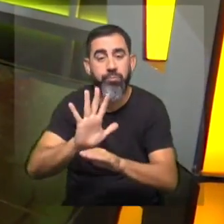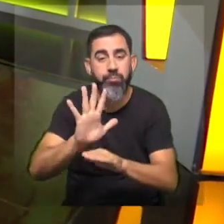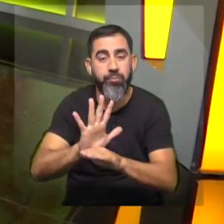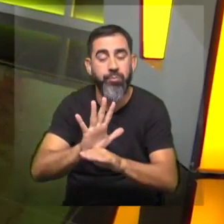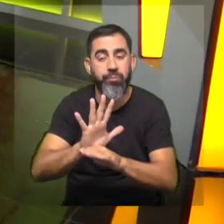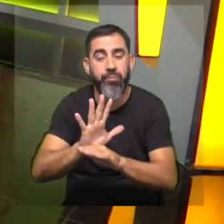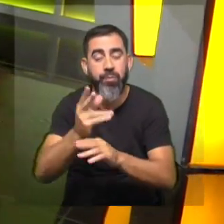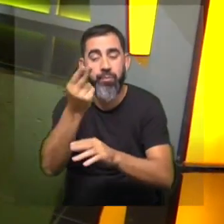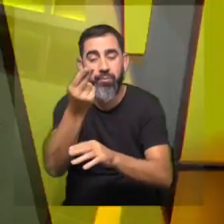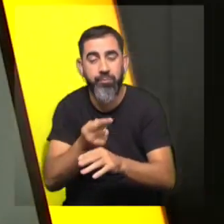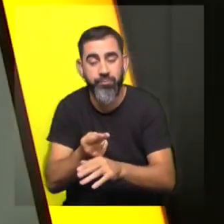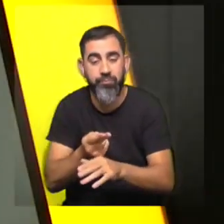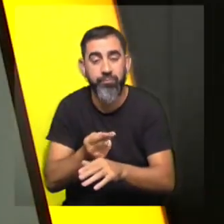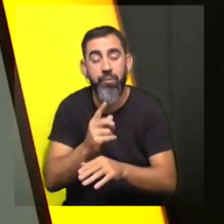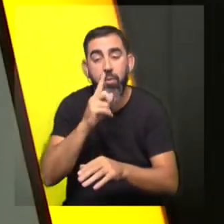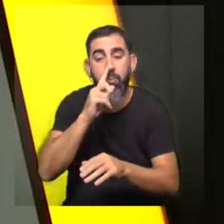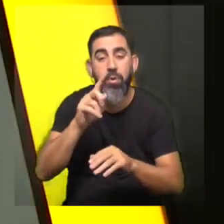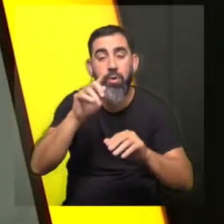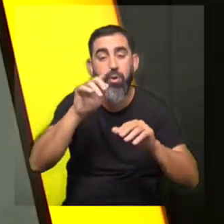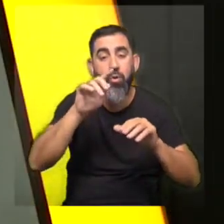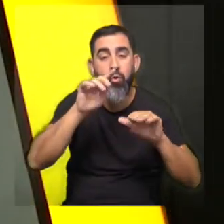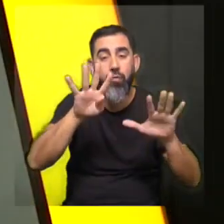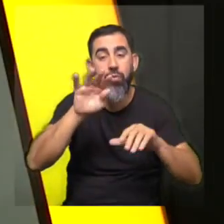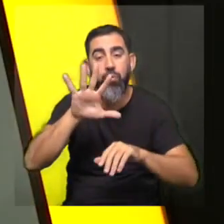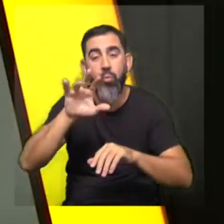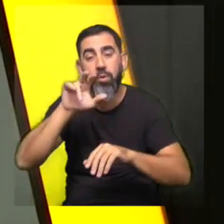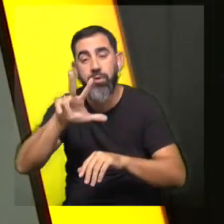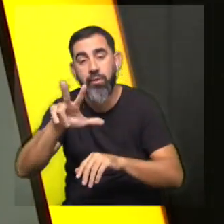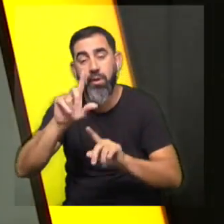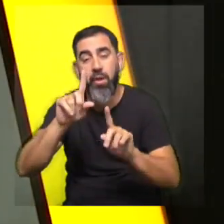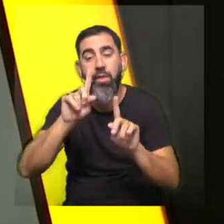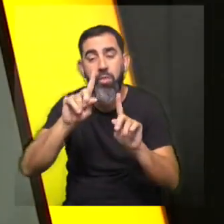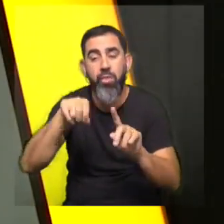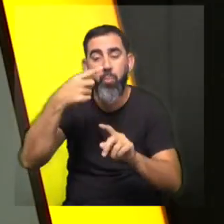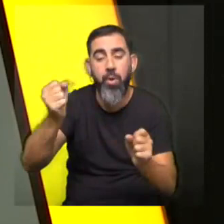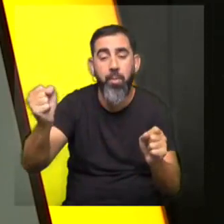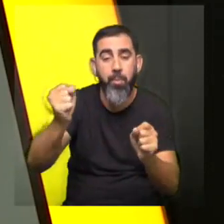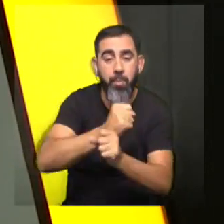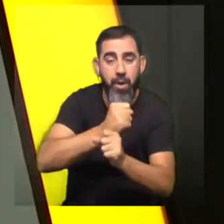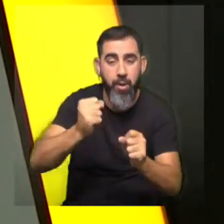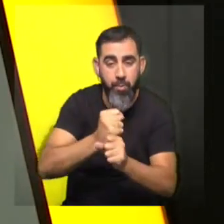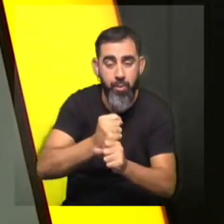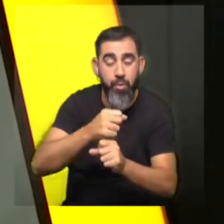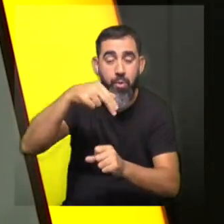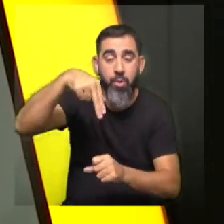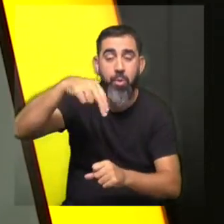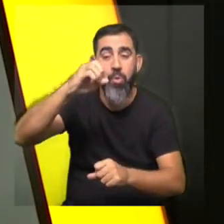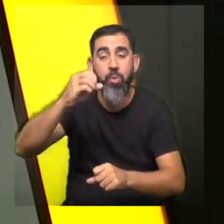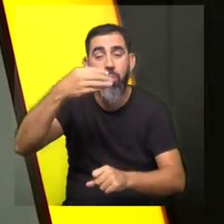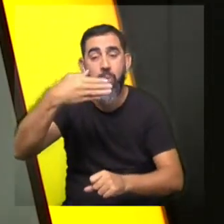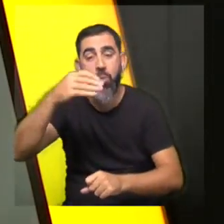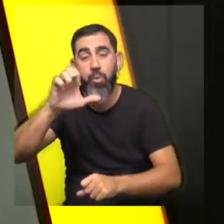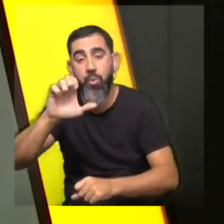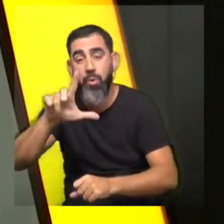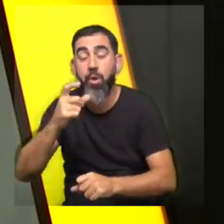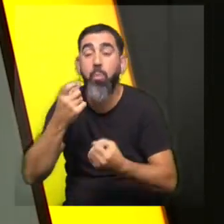emoticón. Es así. Bueno, eso fue en 1953. Por supuesto, después tuvo un premio Nobel que no estuvo exento de polémica, porque obviamente fue entregado a